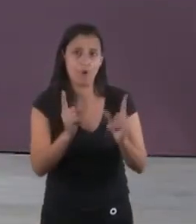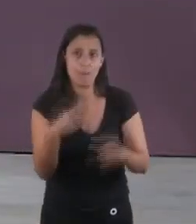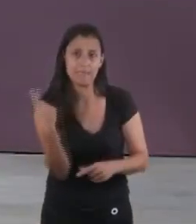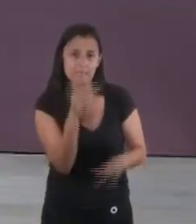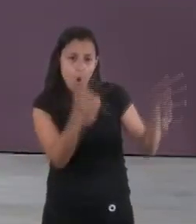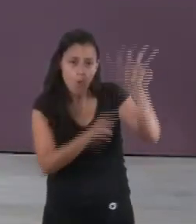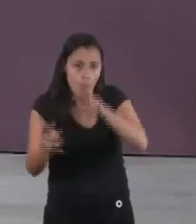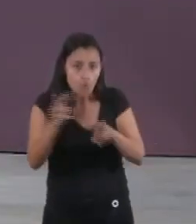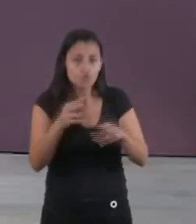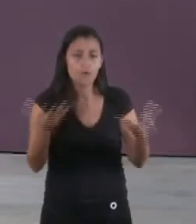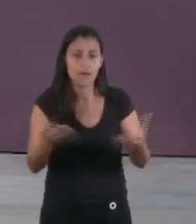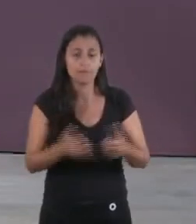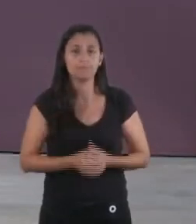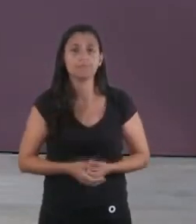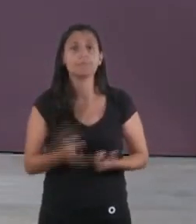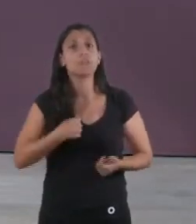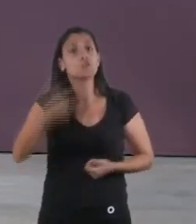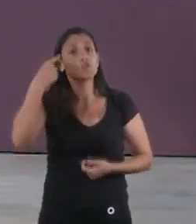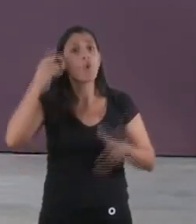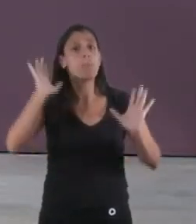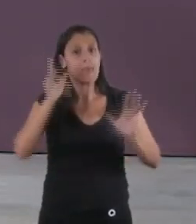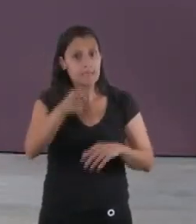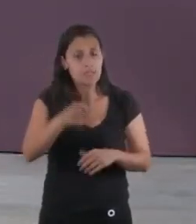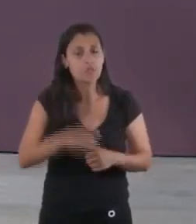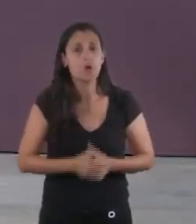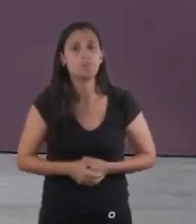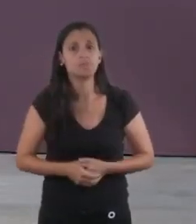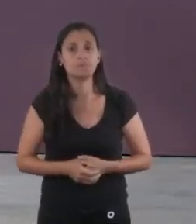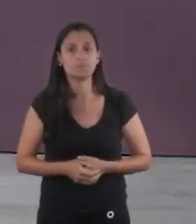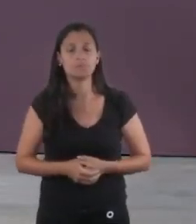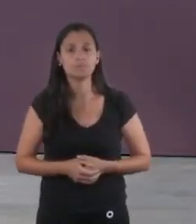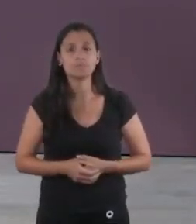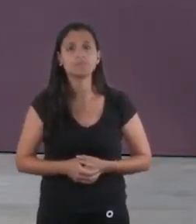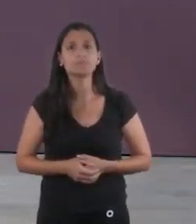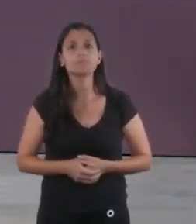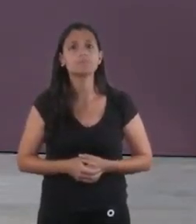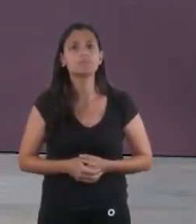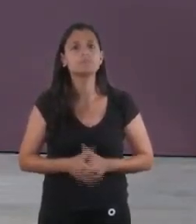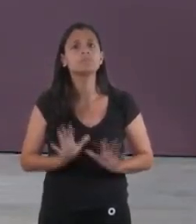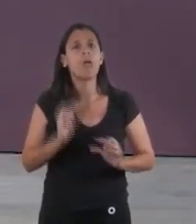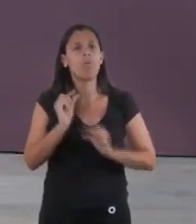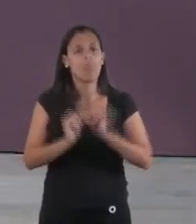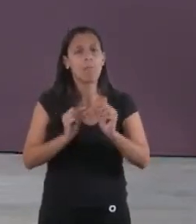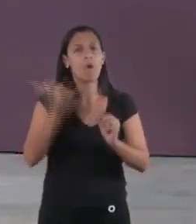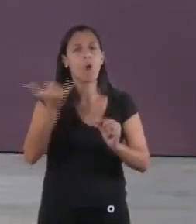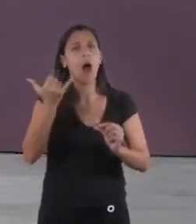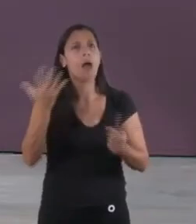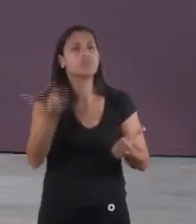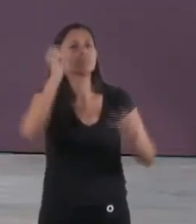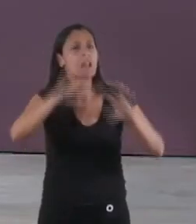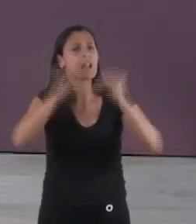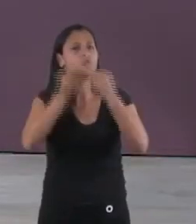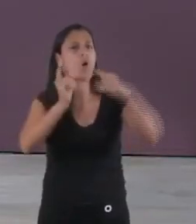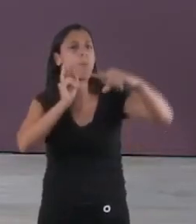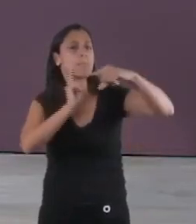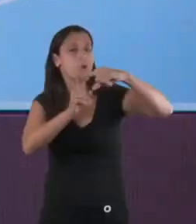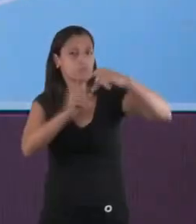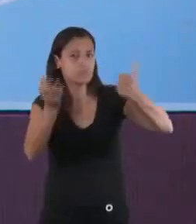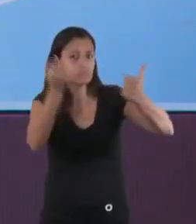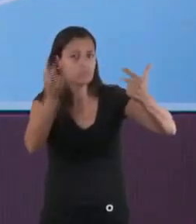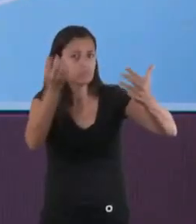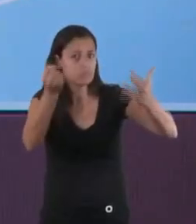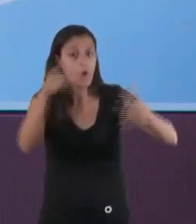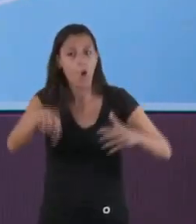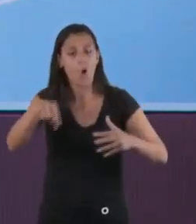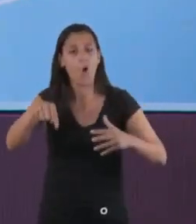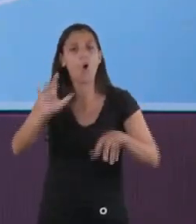3.000 millones de pesos. La medida consiste en una transferencia de partidas de la Nación a esos municipios bonaerenses para que sean